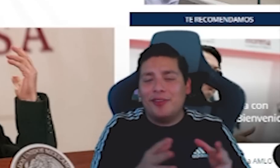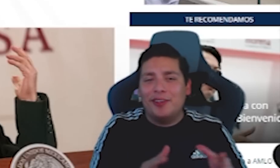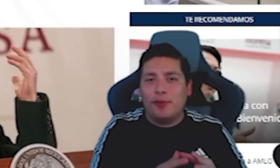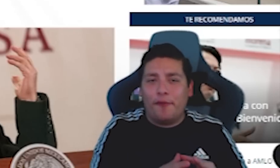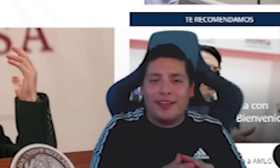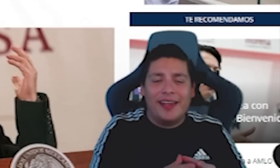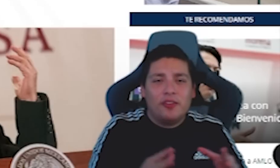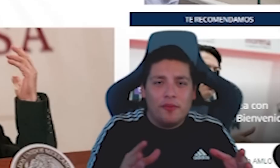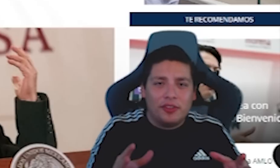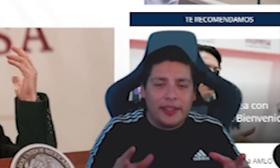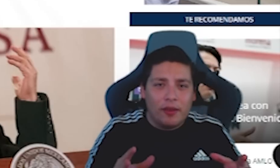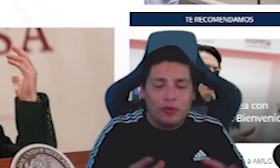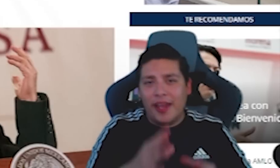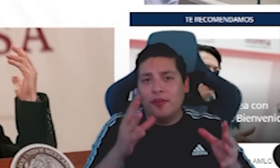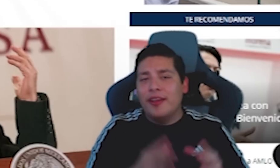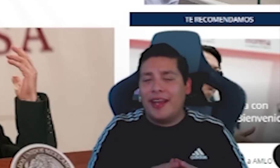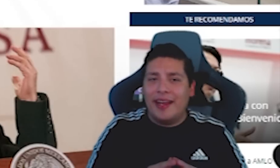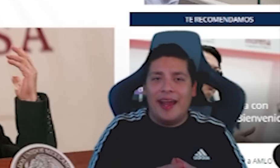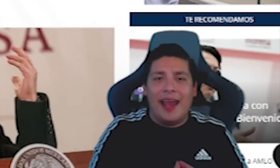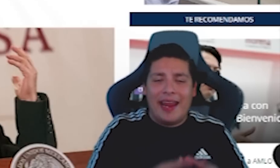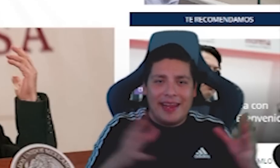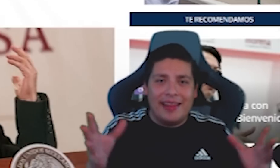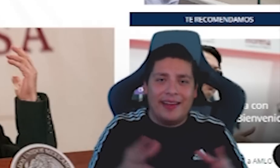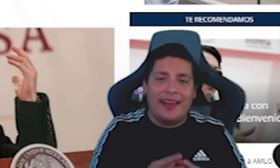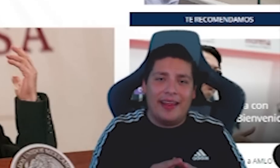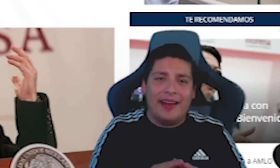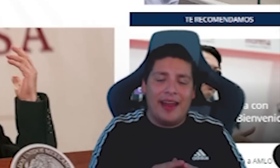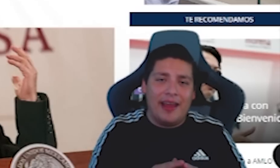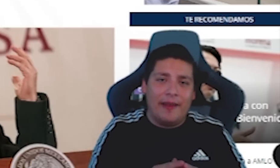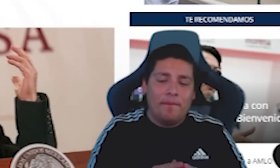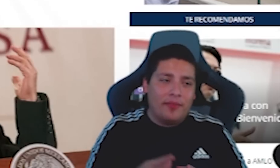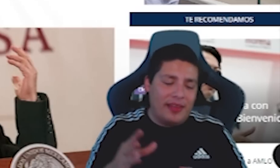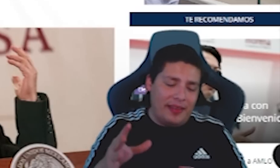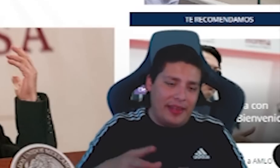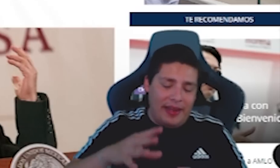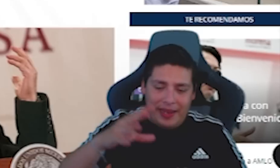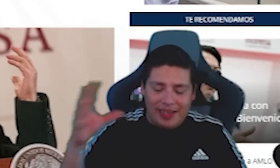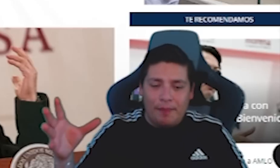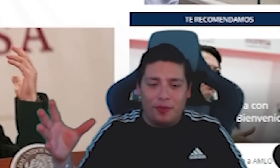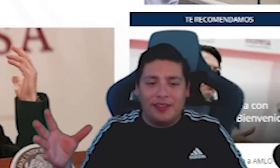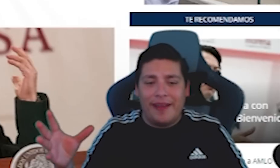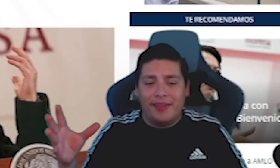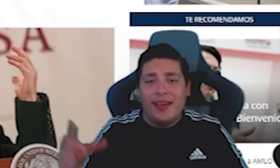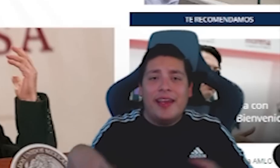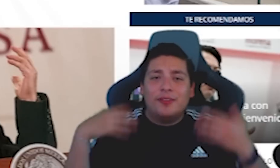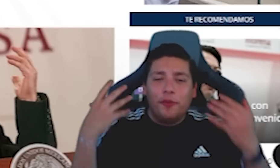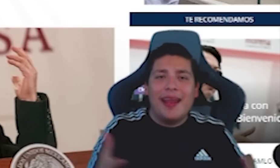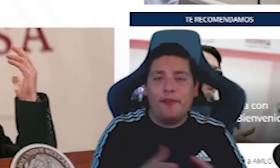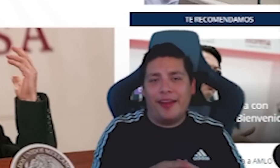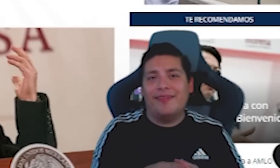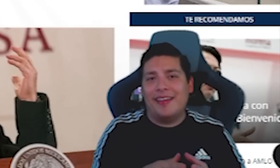el presidente utilizó una frase, es como si Lutero, quien era el líder de la de la iglesia